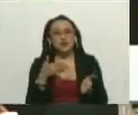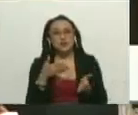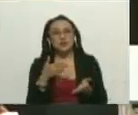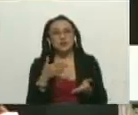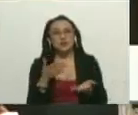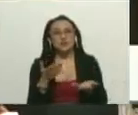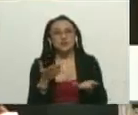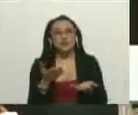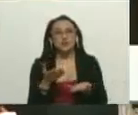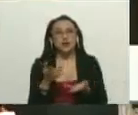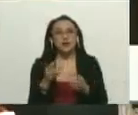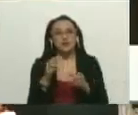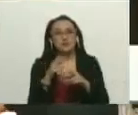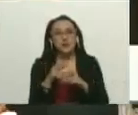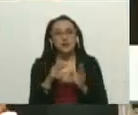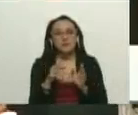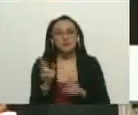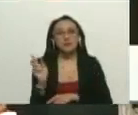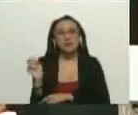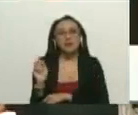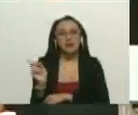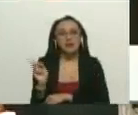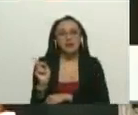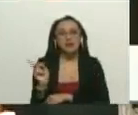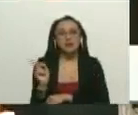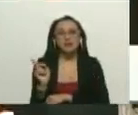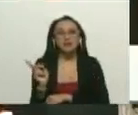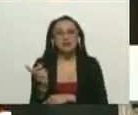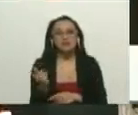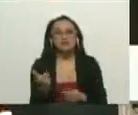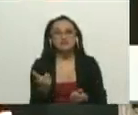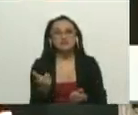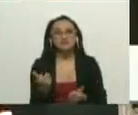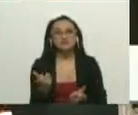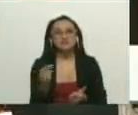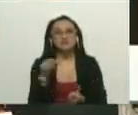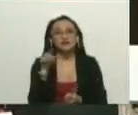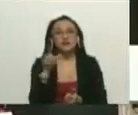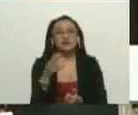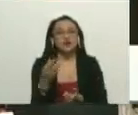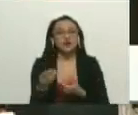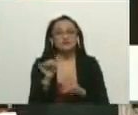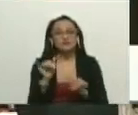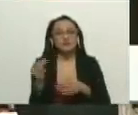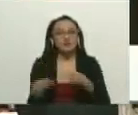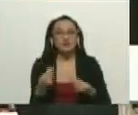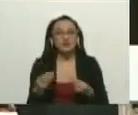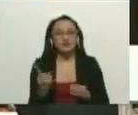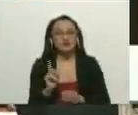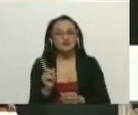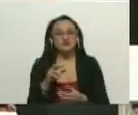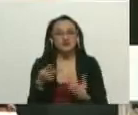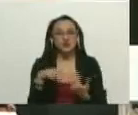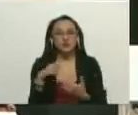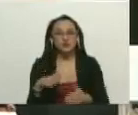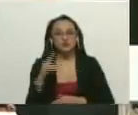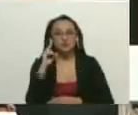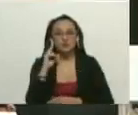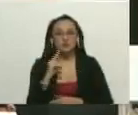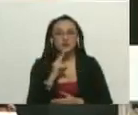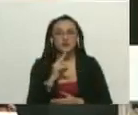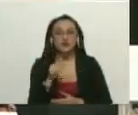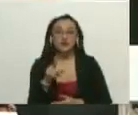para que esté arrodillado a ellos. Y eso es lo que no ha hecho la revolución bolivariana.